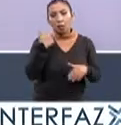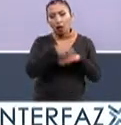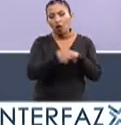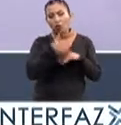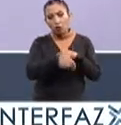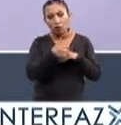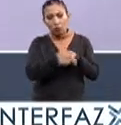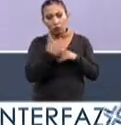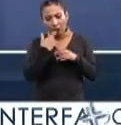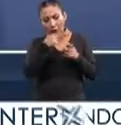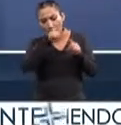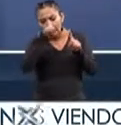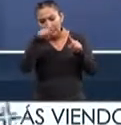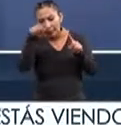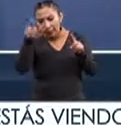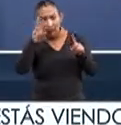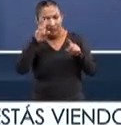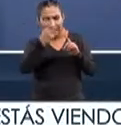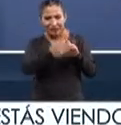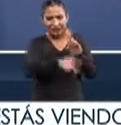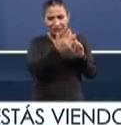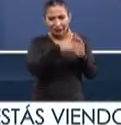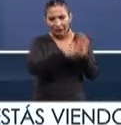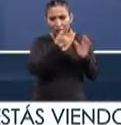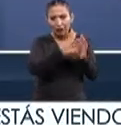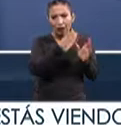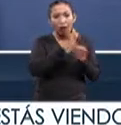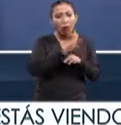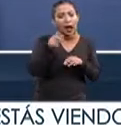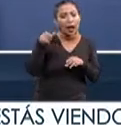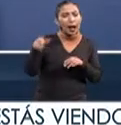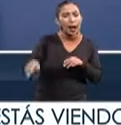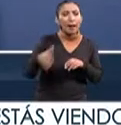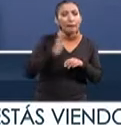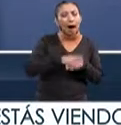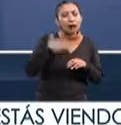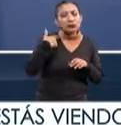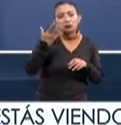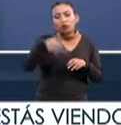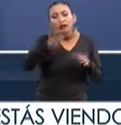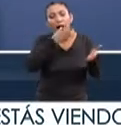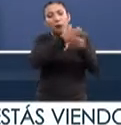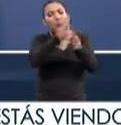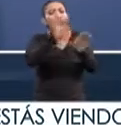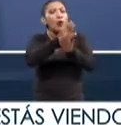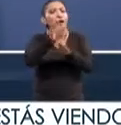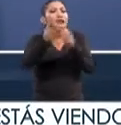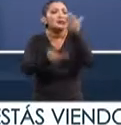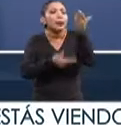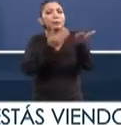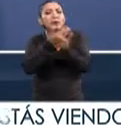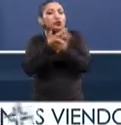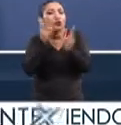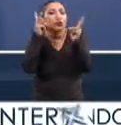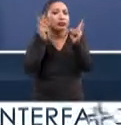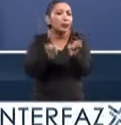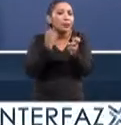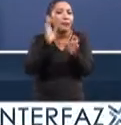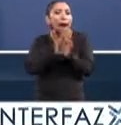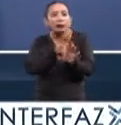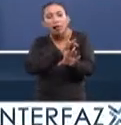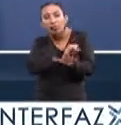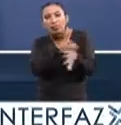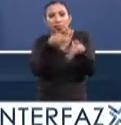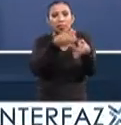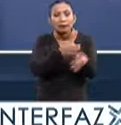estadística dentro de estas 13 ediciones que ya han celebrado, de qué es lo que más buscan los jóvenes, qué tipo de temática en cuanto a la